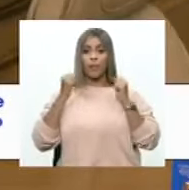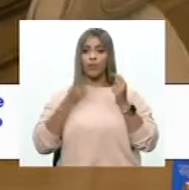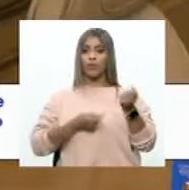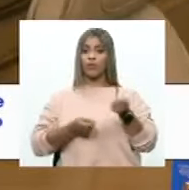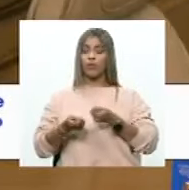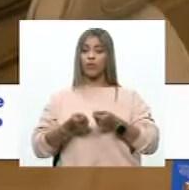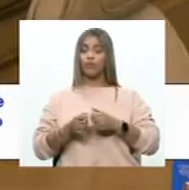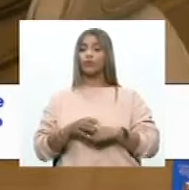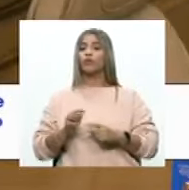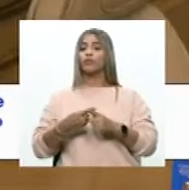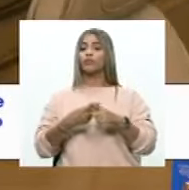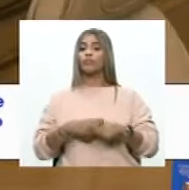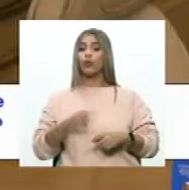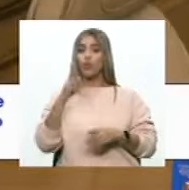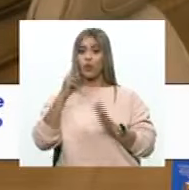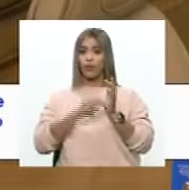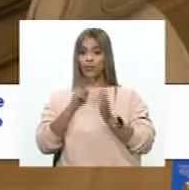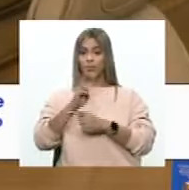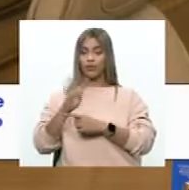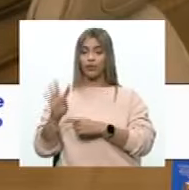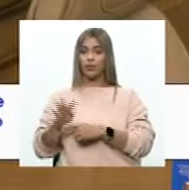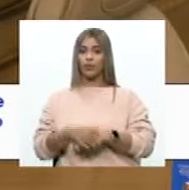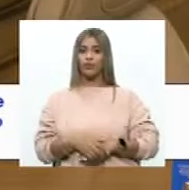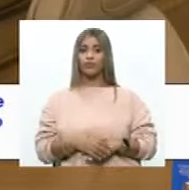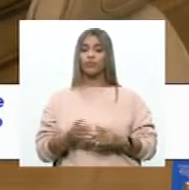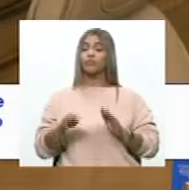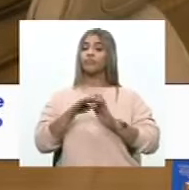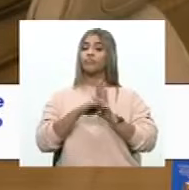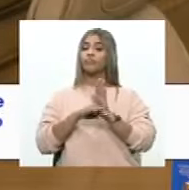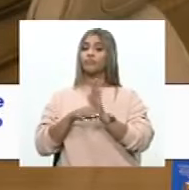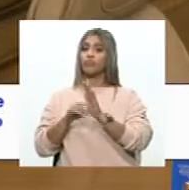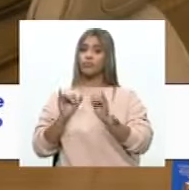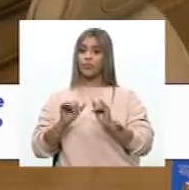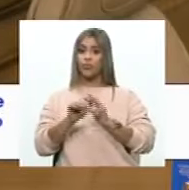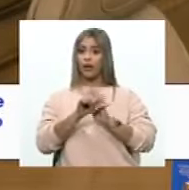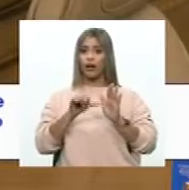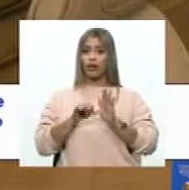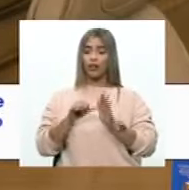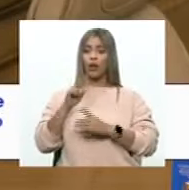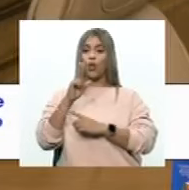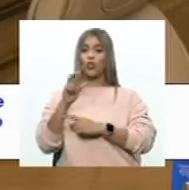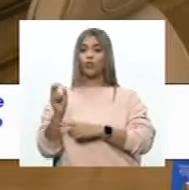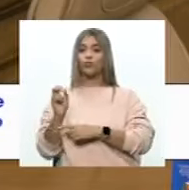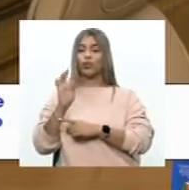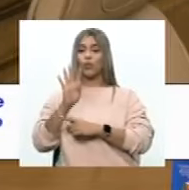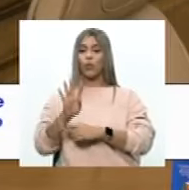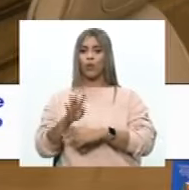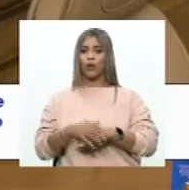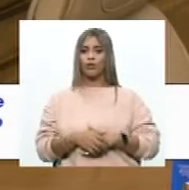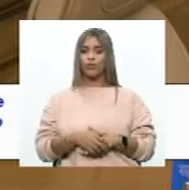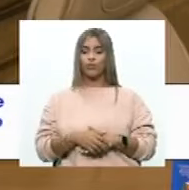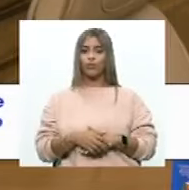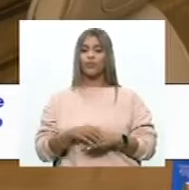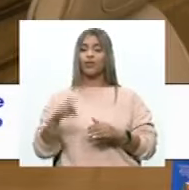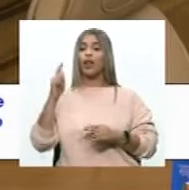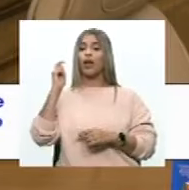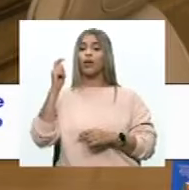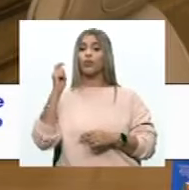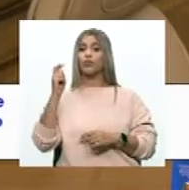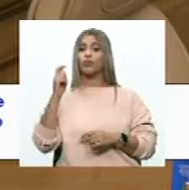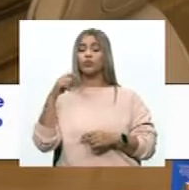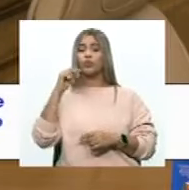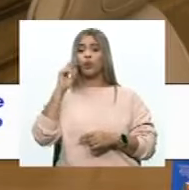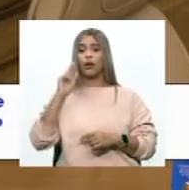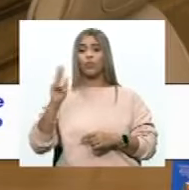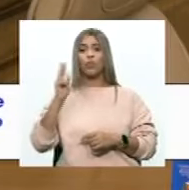económico financiero 2024, de conformidad a lo consagrado en el artículo 204 de la Constitución de la